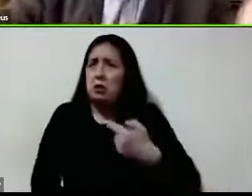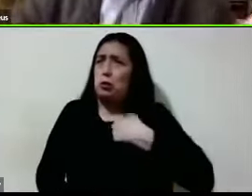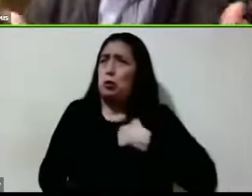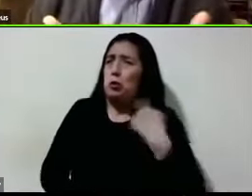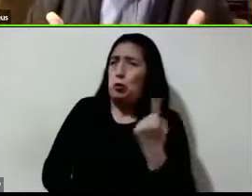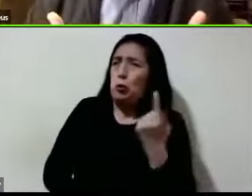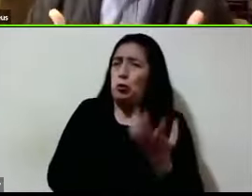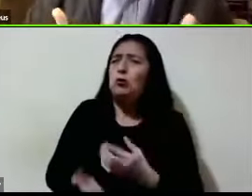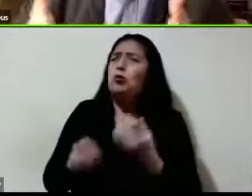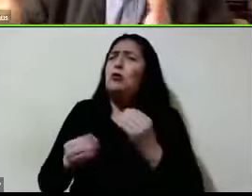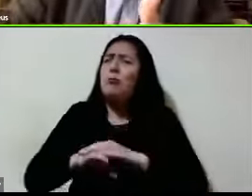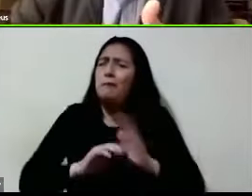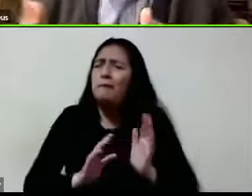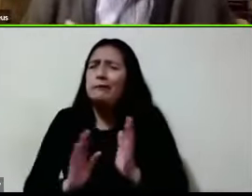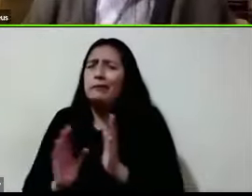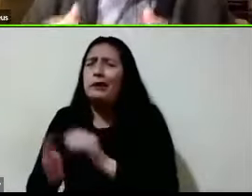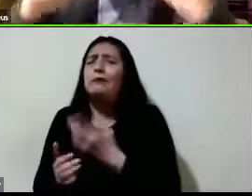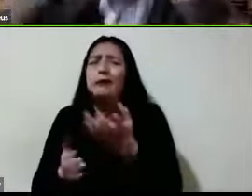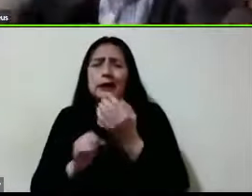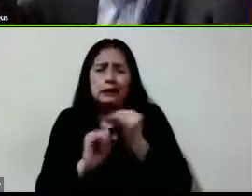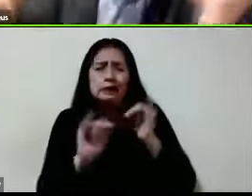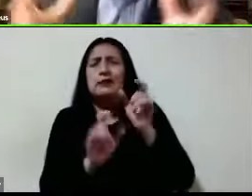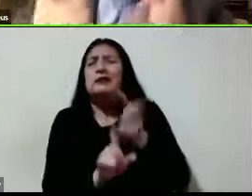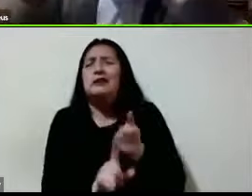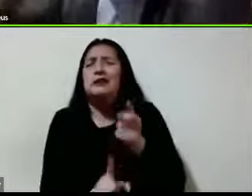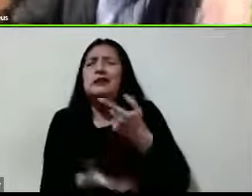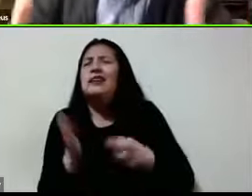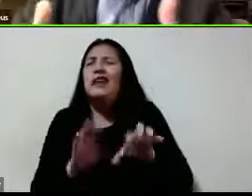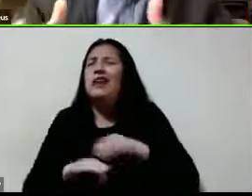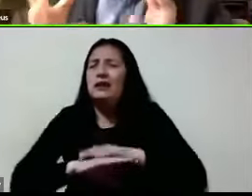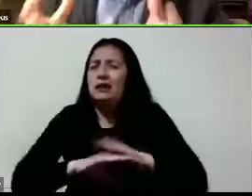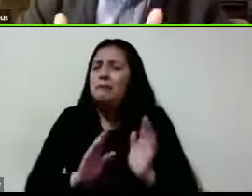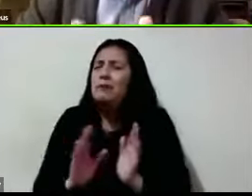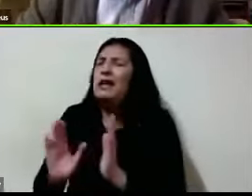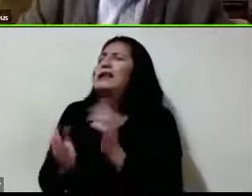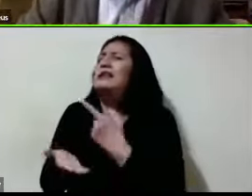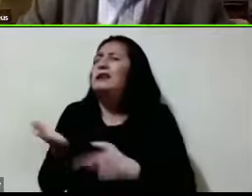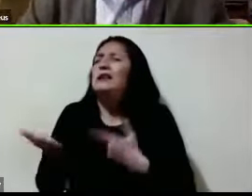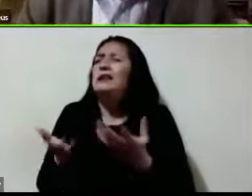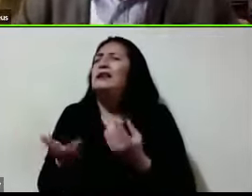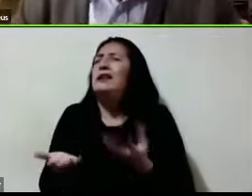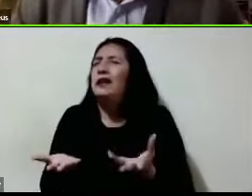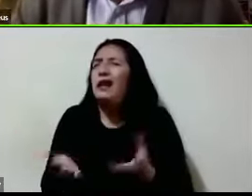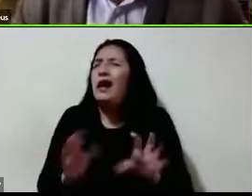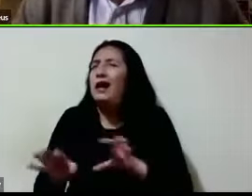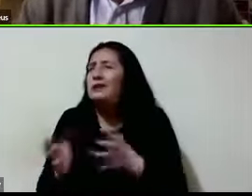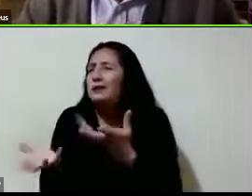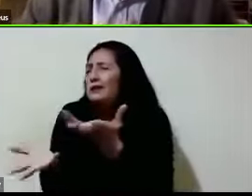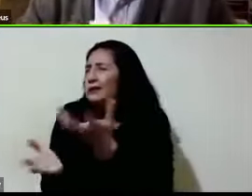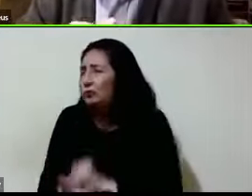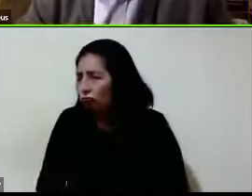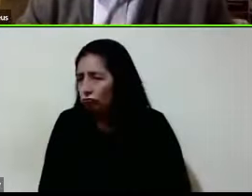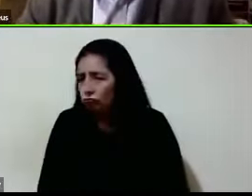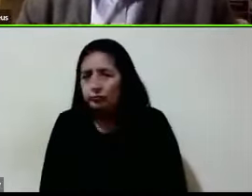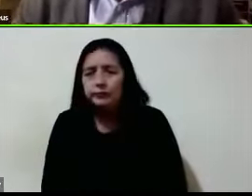¿Cómo planificas tú para la autonomía? O sea, ¿qué tipo de planificación, qué tipo de diseño realizas?